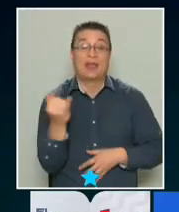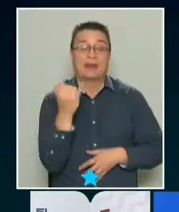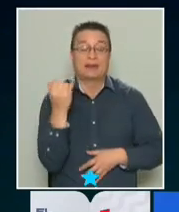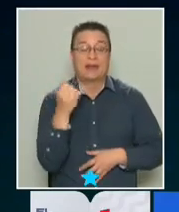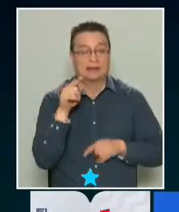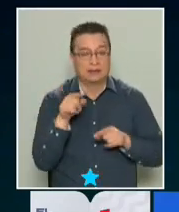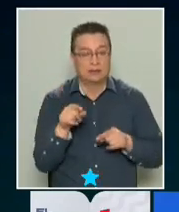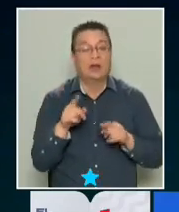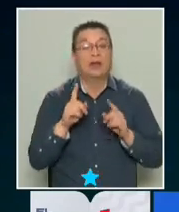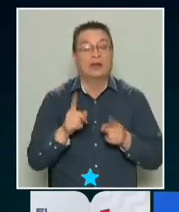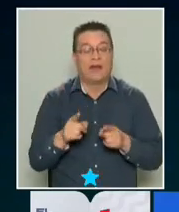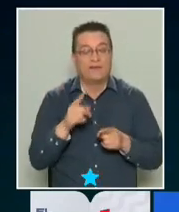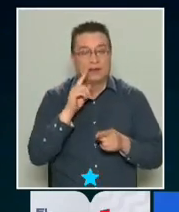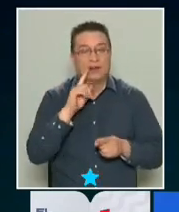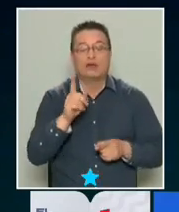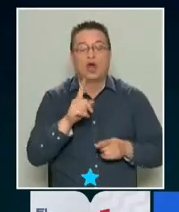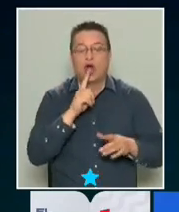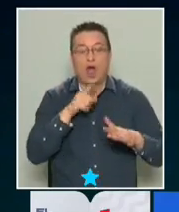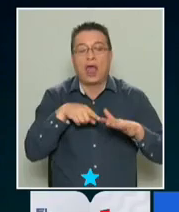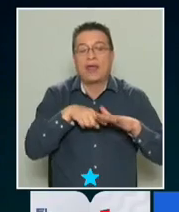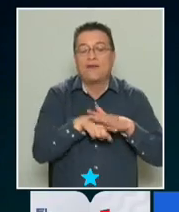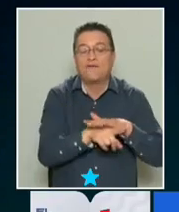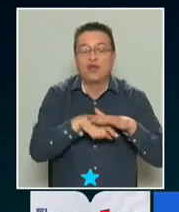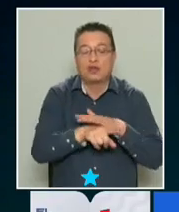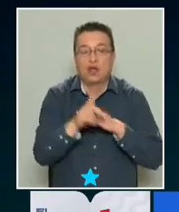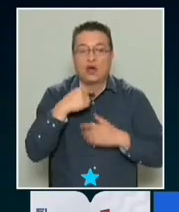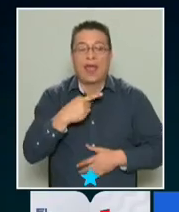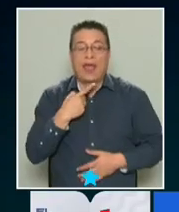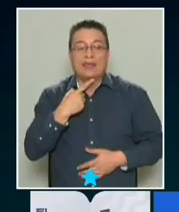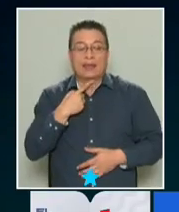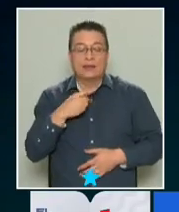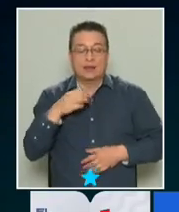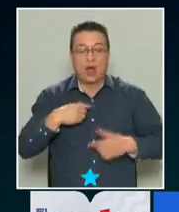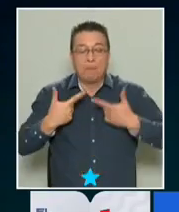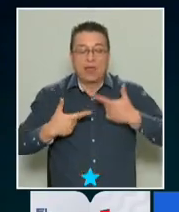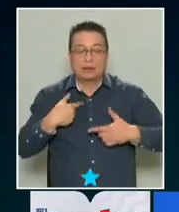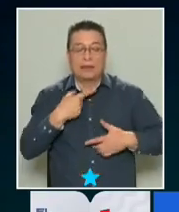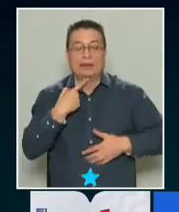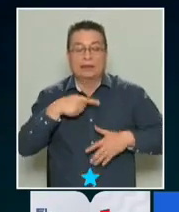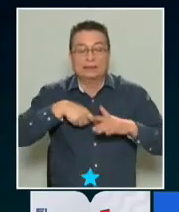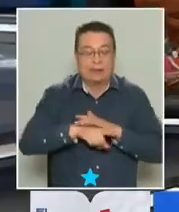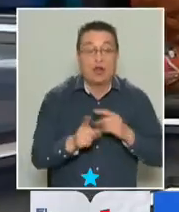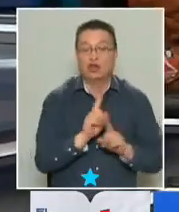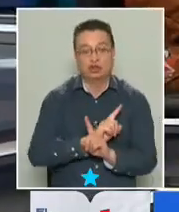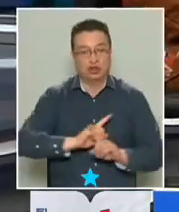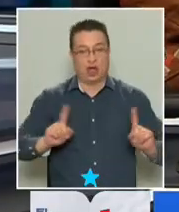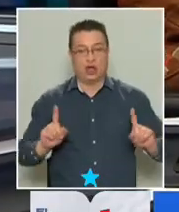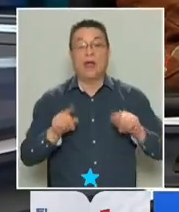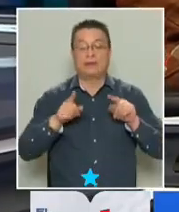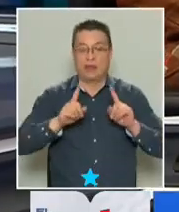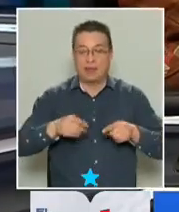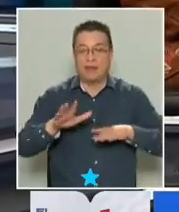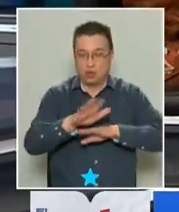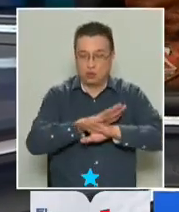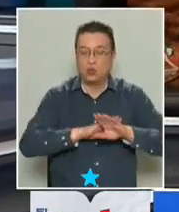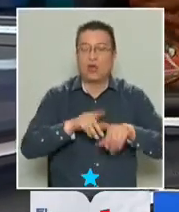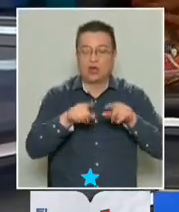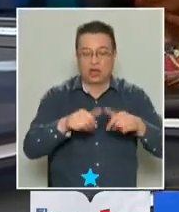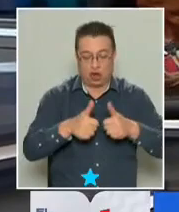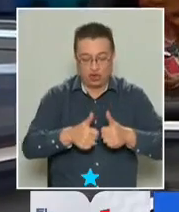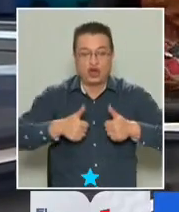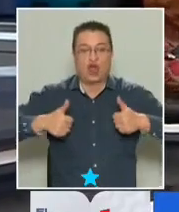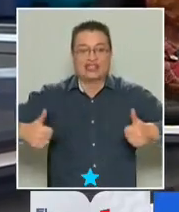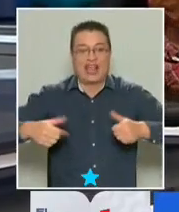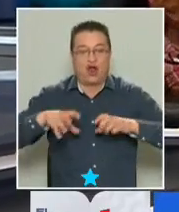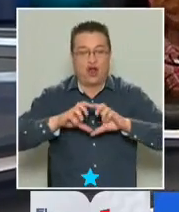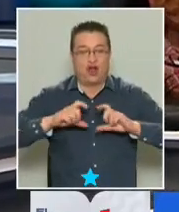su independencia que no tenga incidencia o intereses corporativos o políticos que intervengan en él y eso lo que hay que tener cuidado siempre estos consejos como decía el